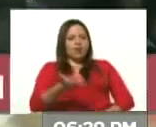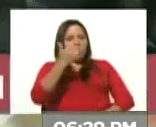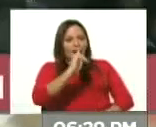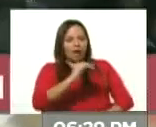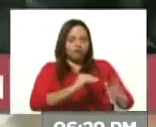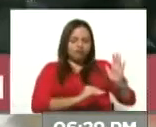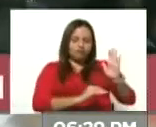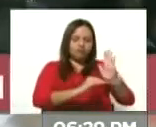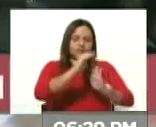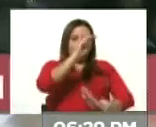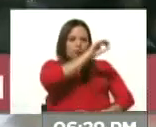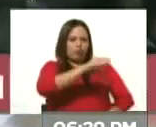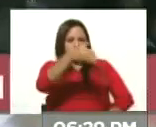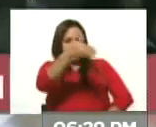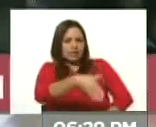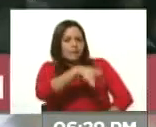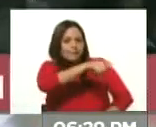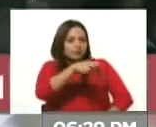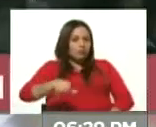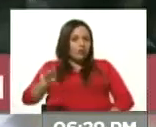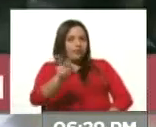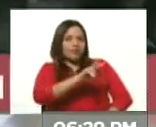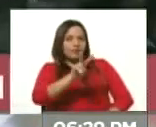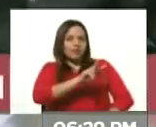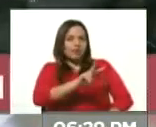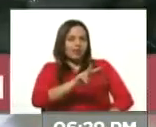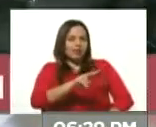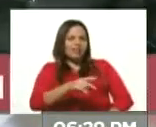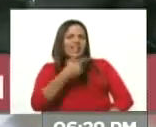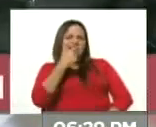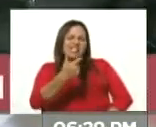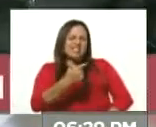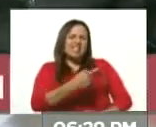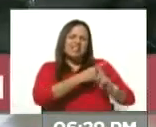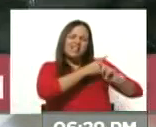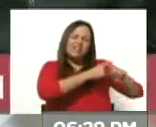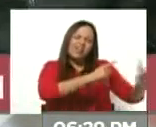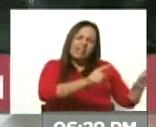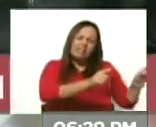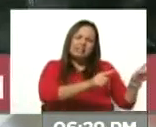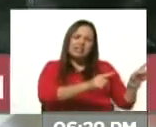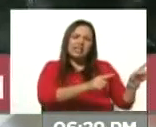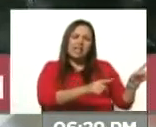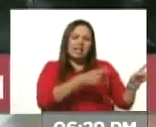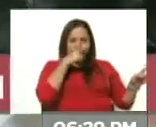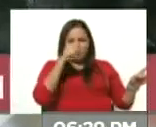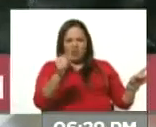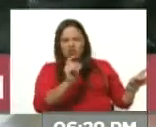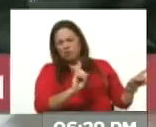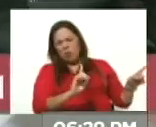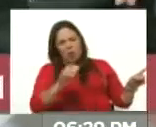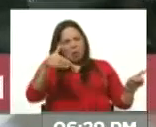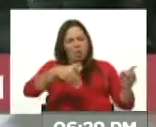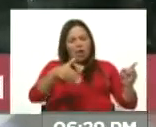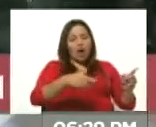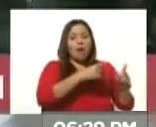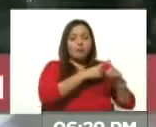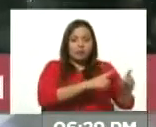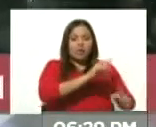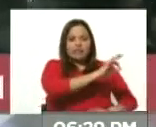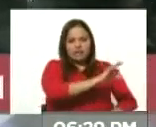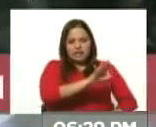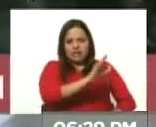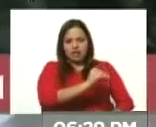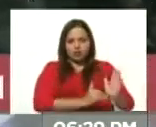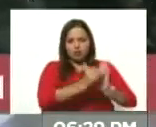el porcentaje de venezolanos que prefieren una opción a la de nicolás no duro y sube de 33 por ciento a